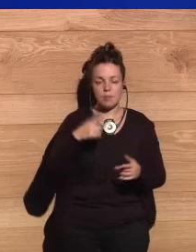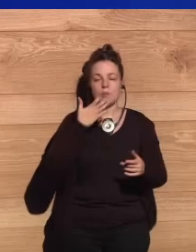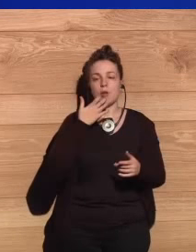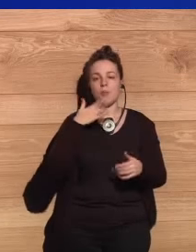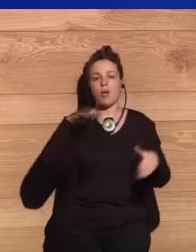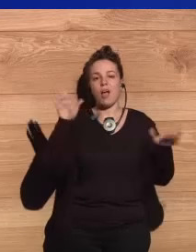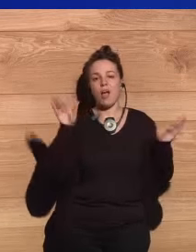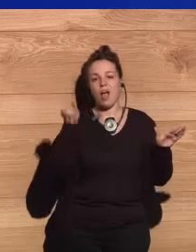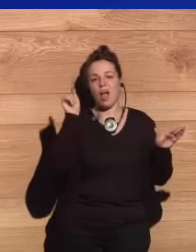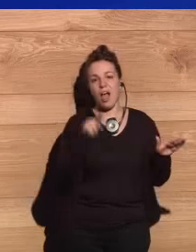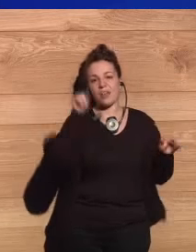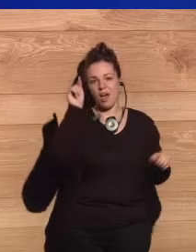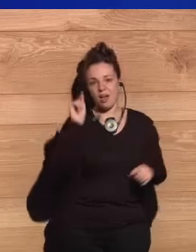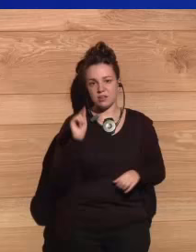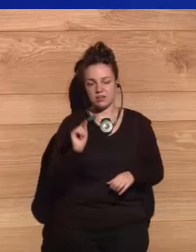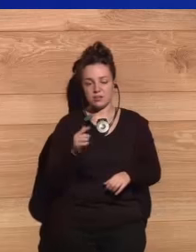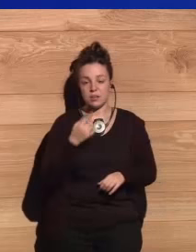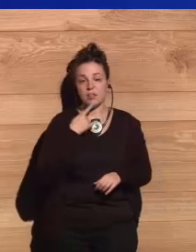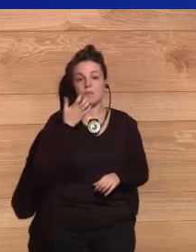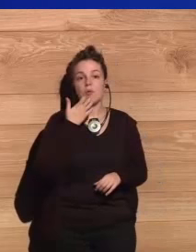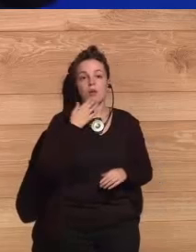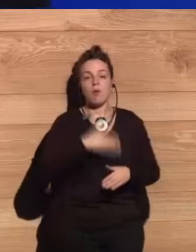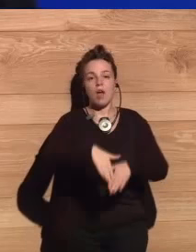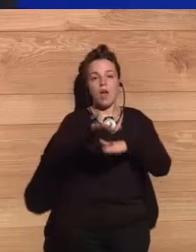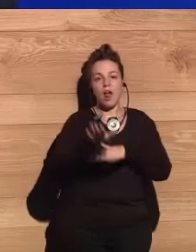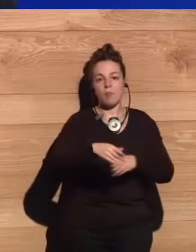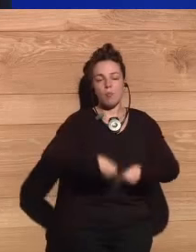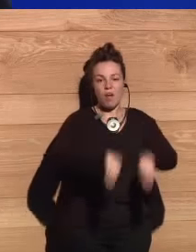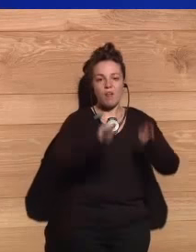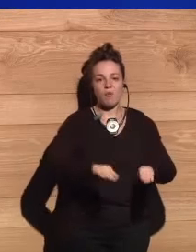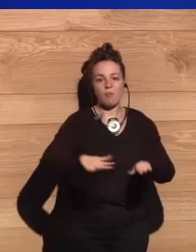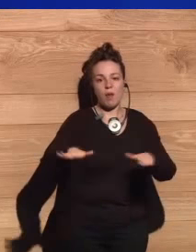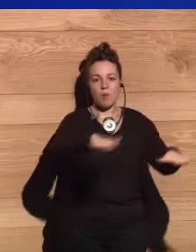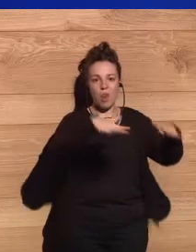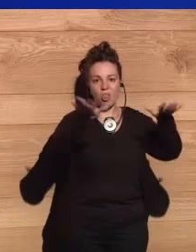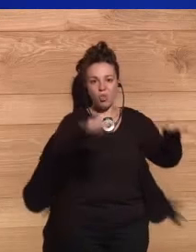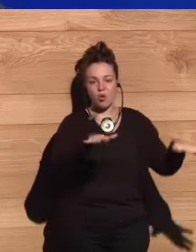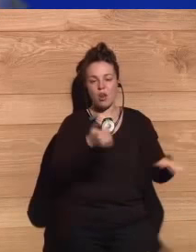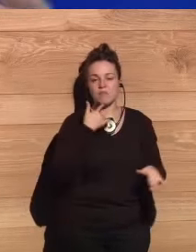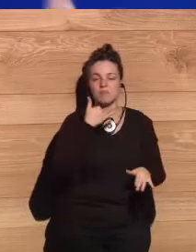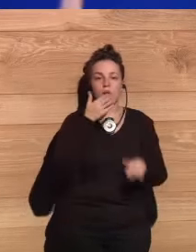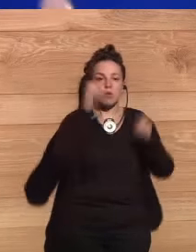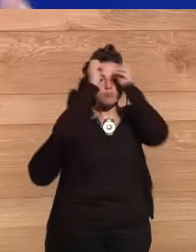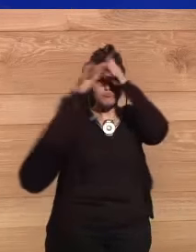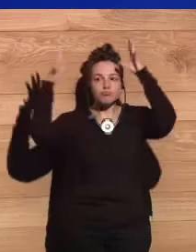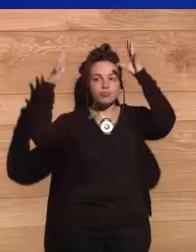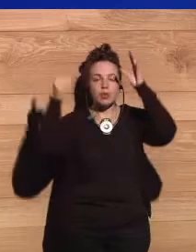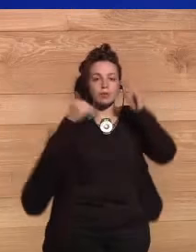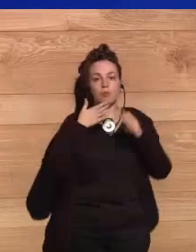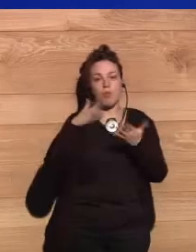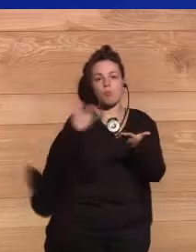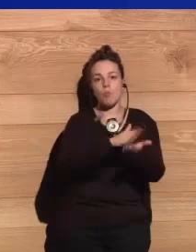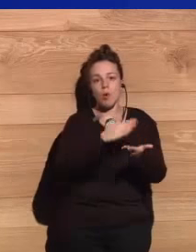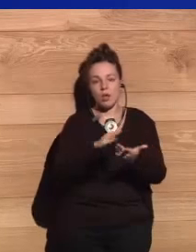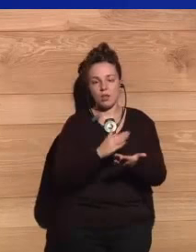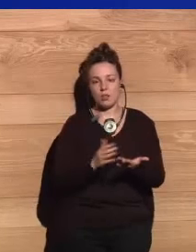hadas, las alfombras voladoras, según la alfombra voladora, es algo imaginario, es simbólico, es